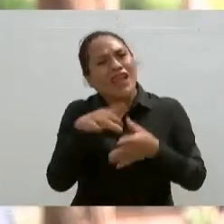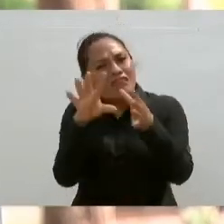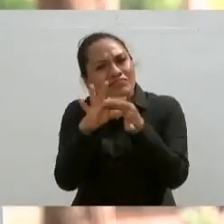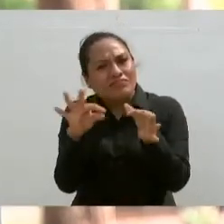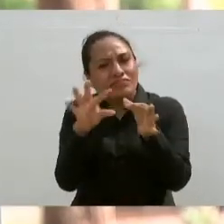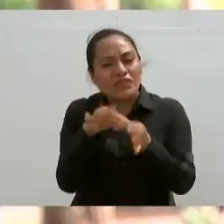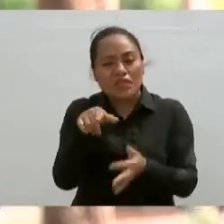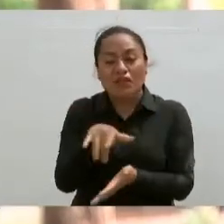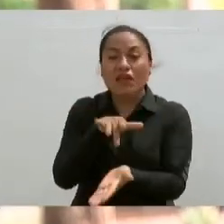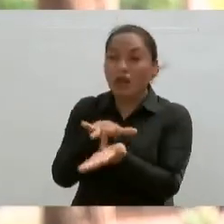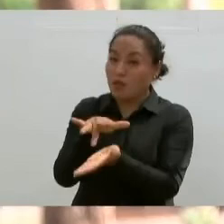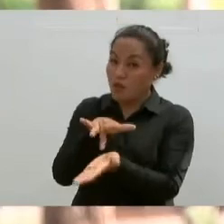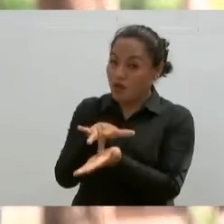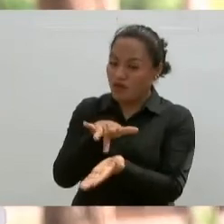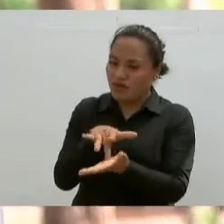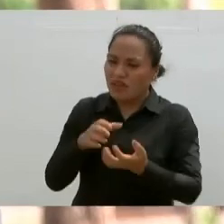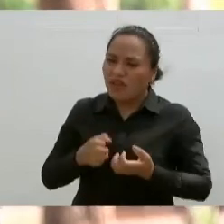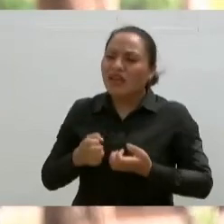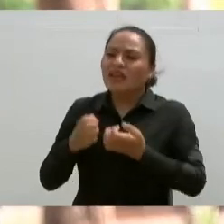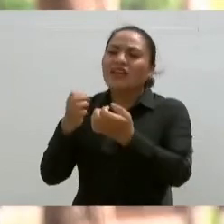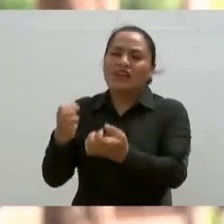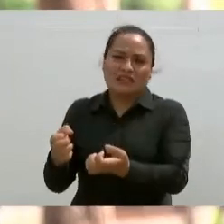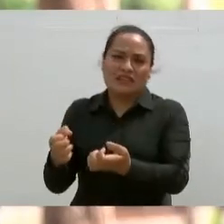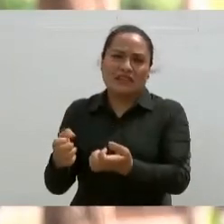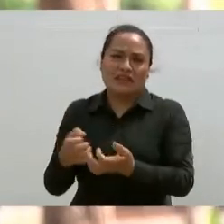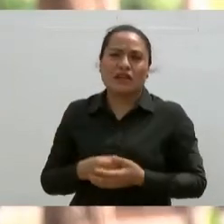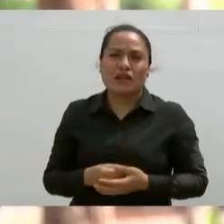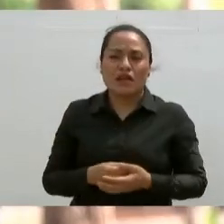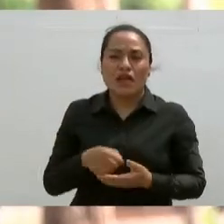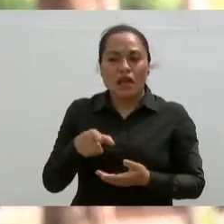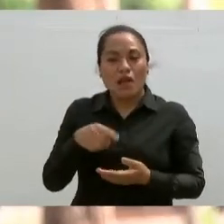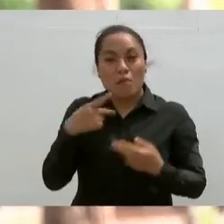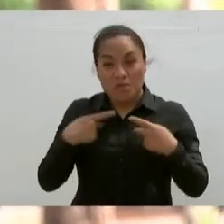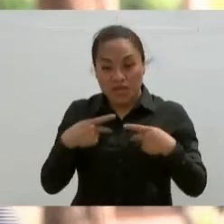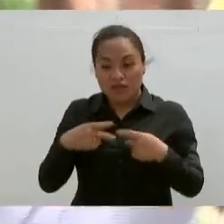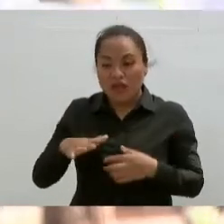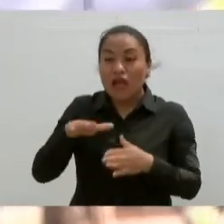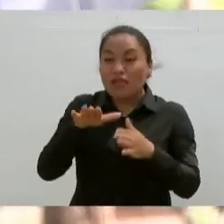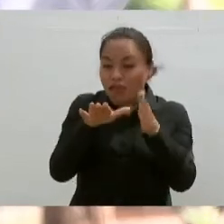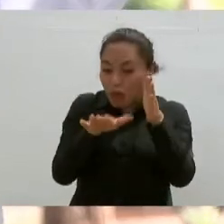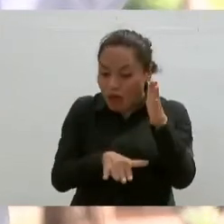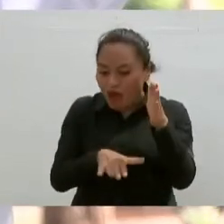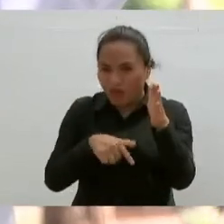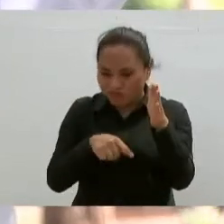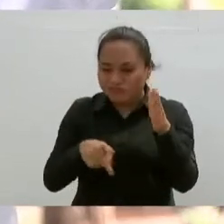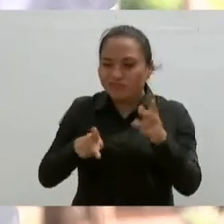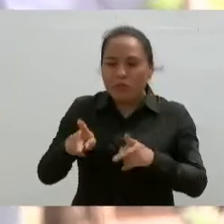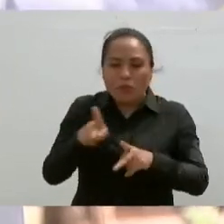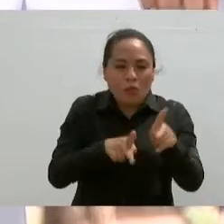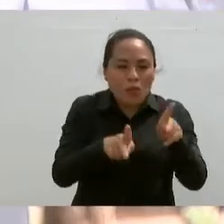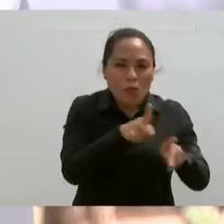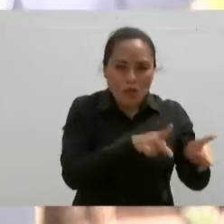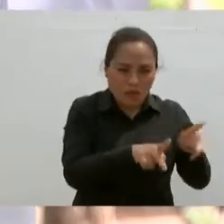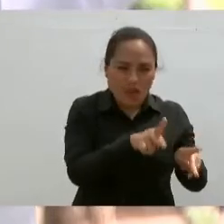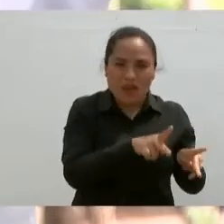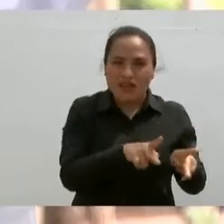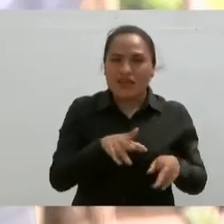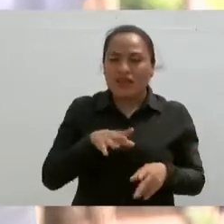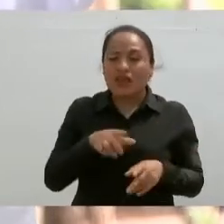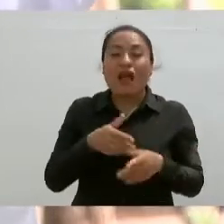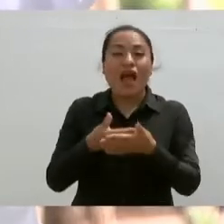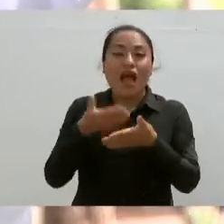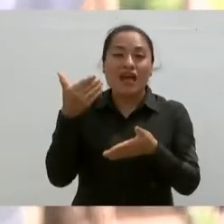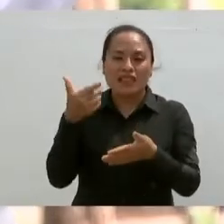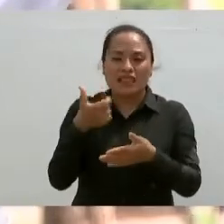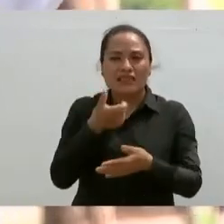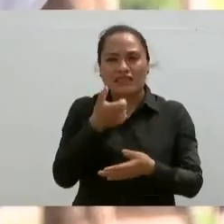apoyos que se entregan abajo, ya no como antes, que había una crisis y se